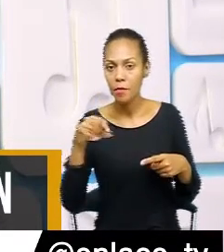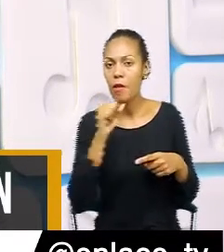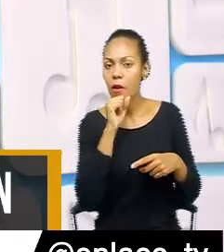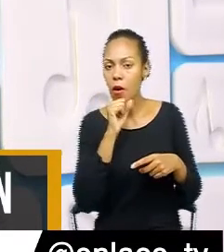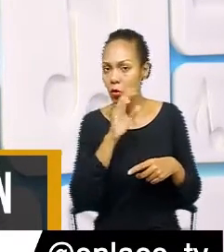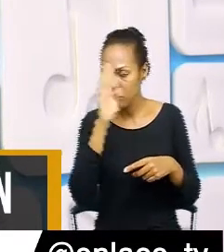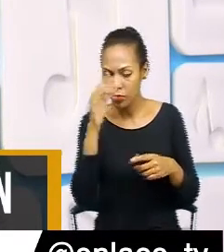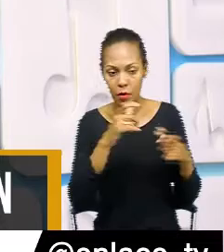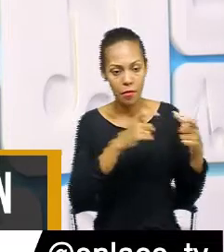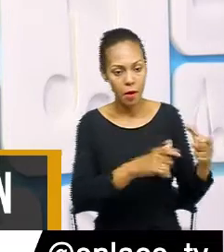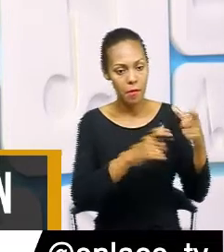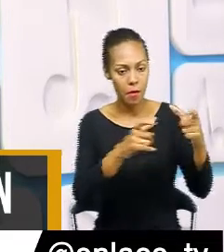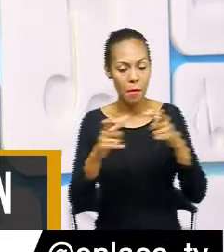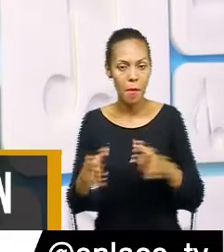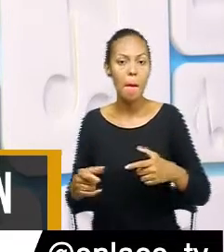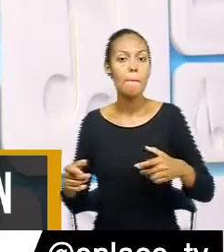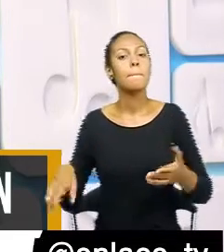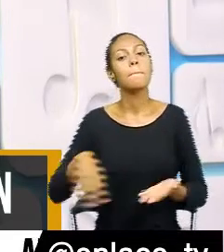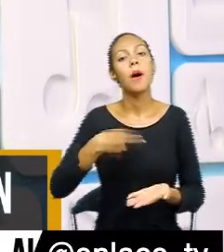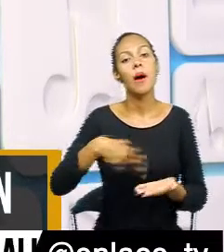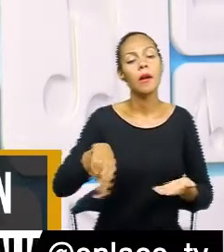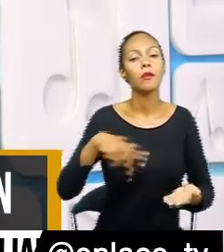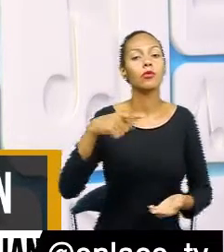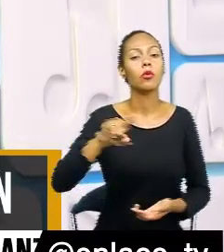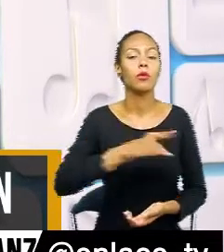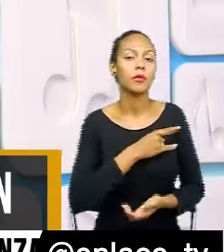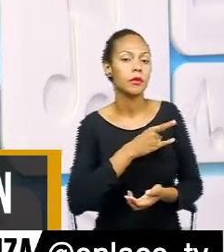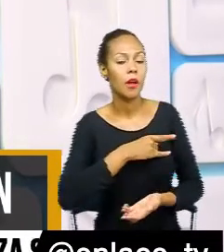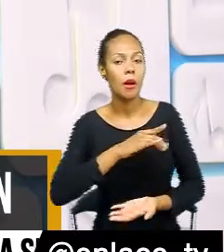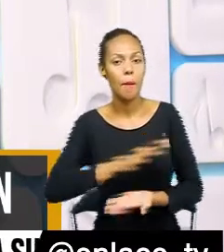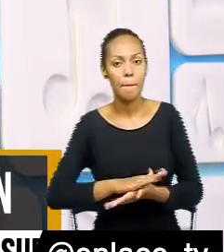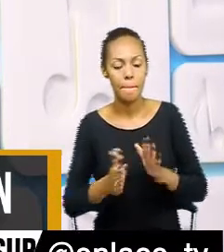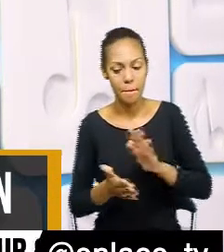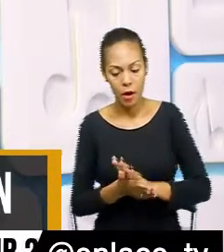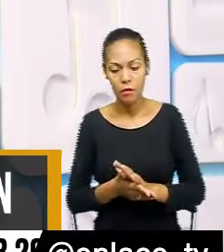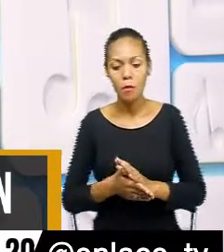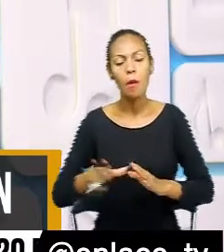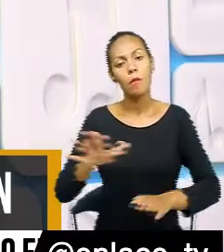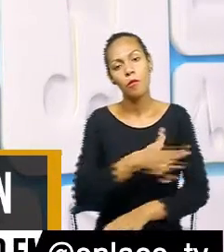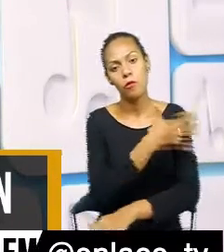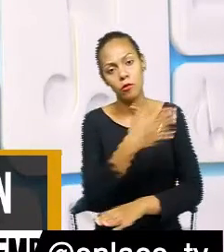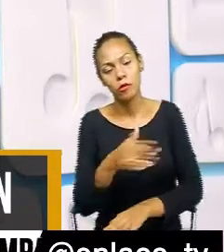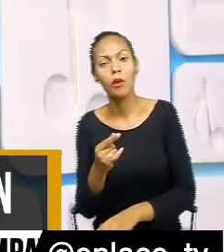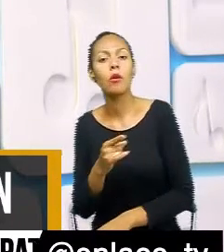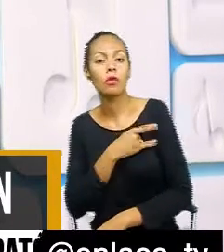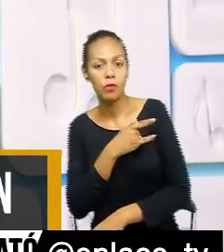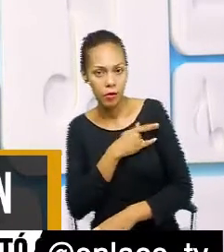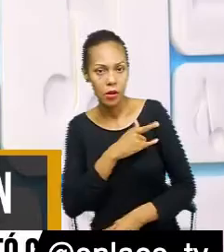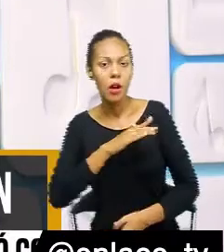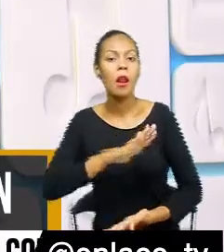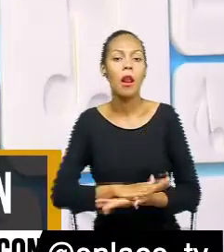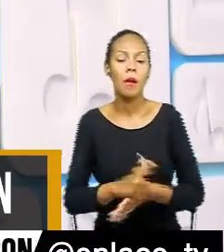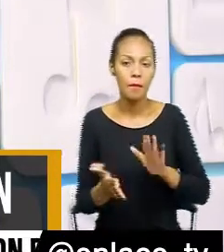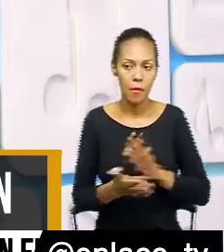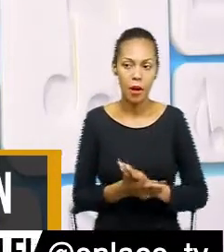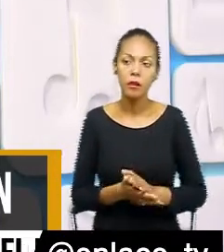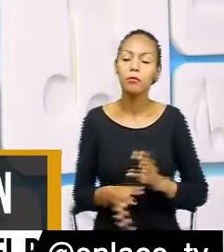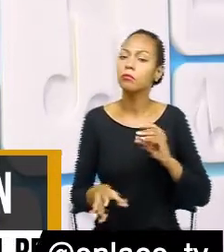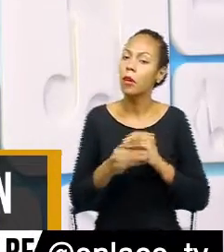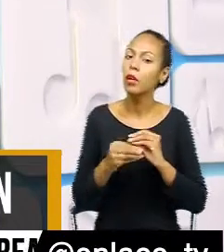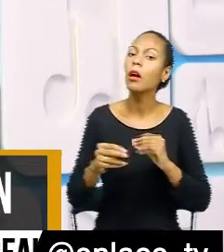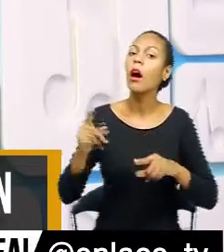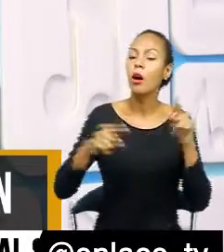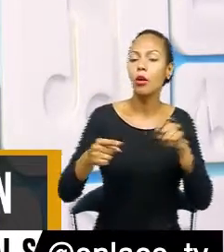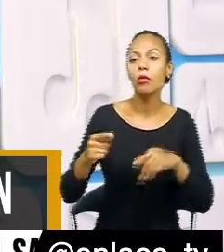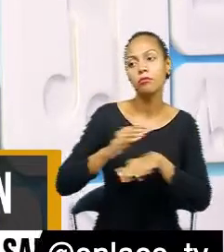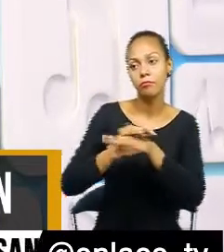de la Unipaz, agrupaciones musicales también de la Unipaz y grandes amigos invitados que van a estar estos días en la